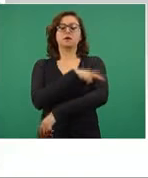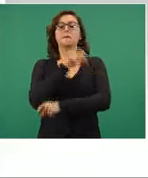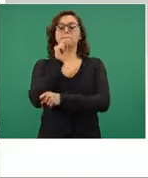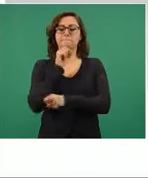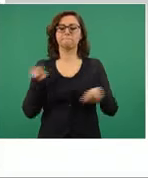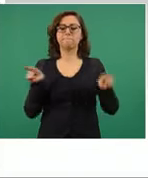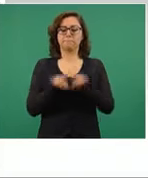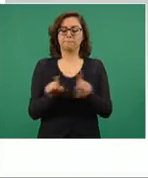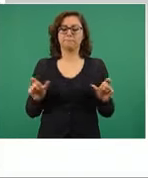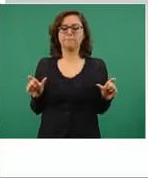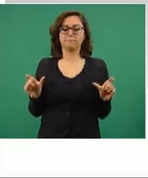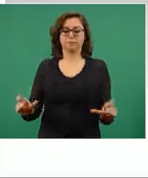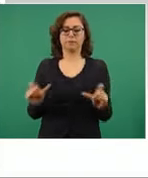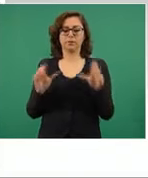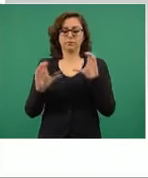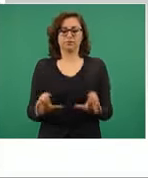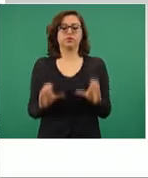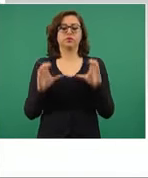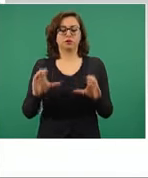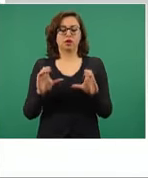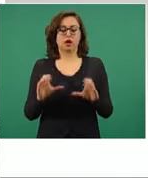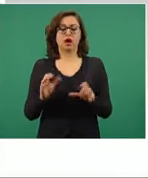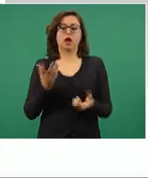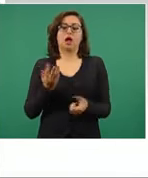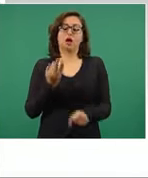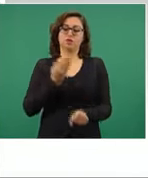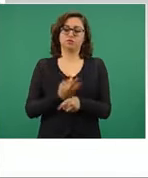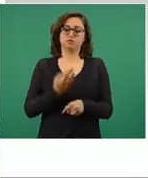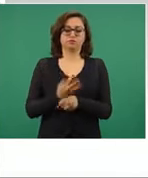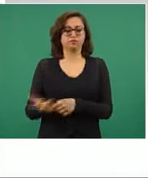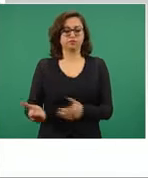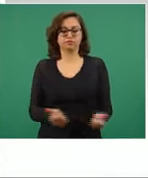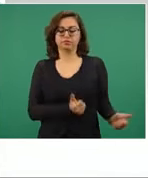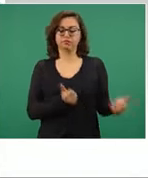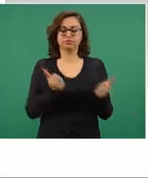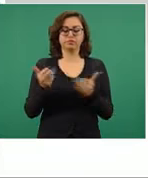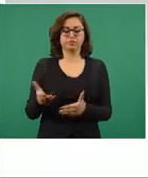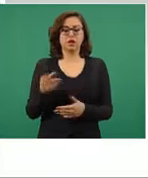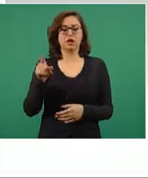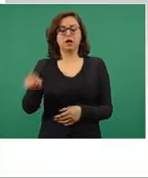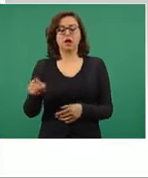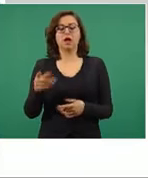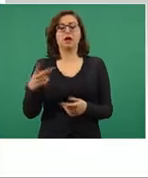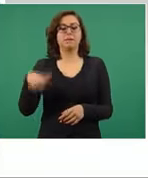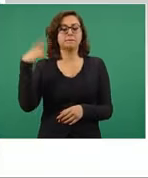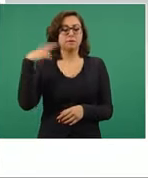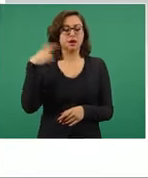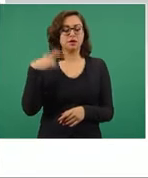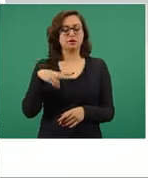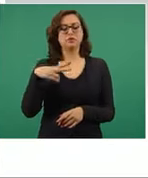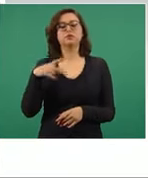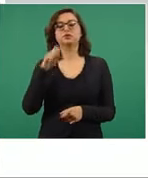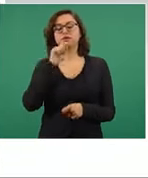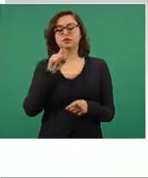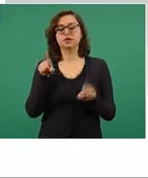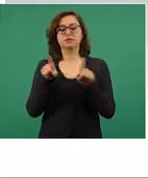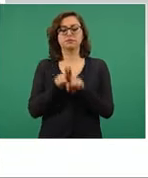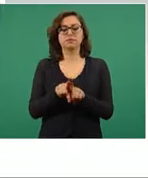este fertilizante ahora llega al puerto de Lázaro Cárdenas y a Coatzacoalcos, Veracruz, de los cuales se